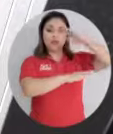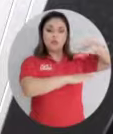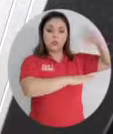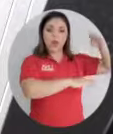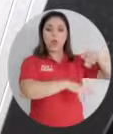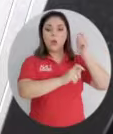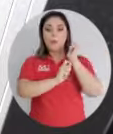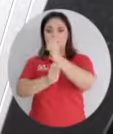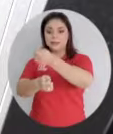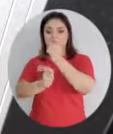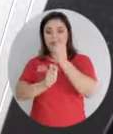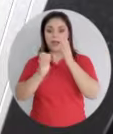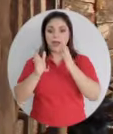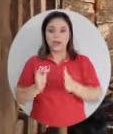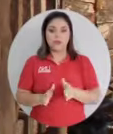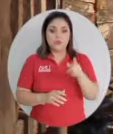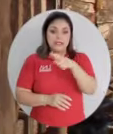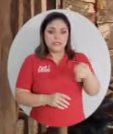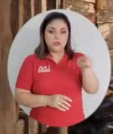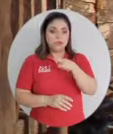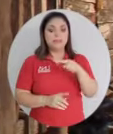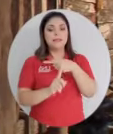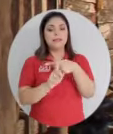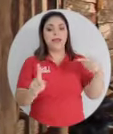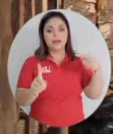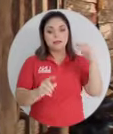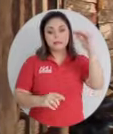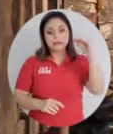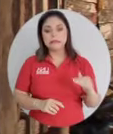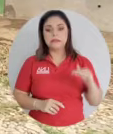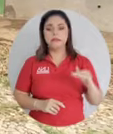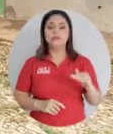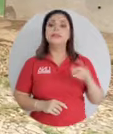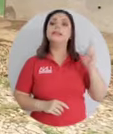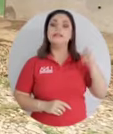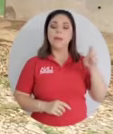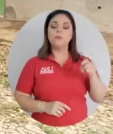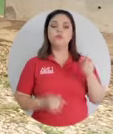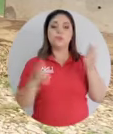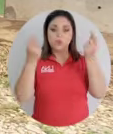casi la mitad del salario que se ostenta en el centro, y